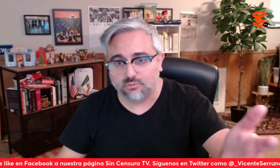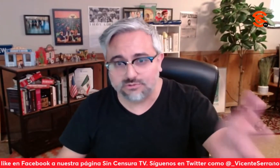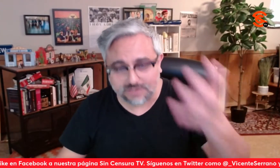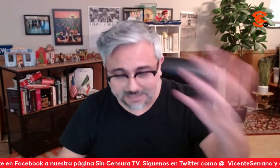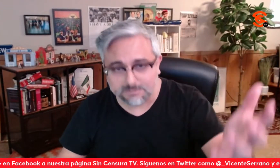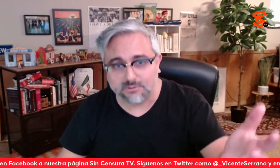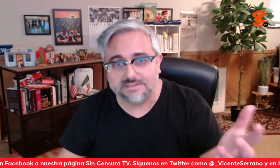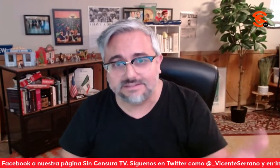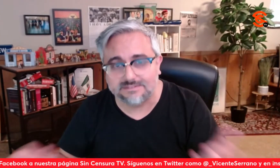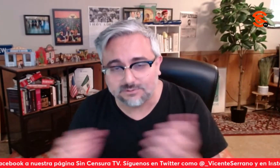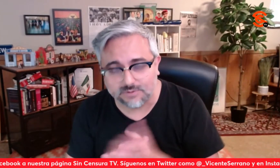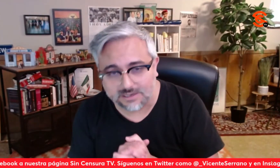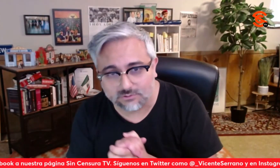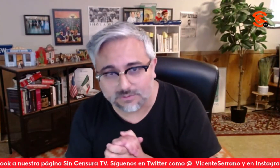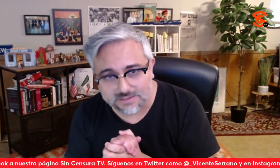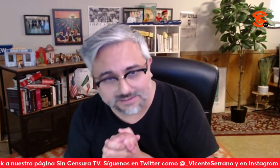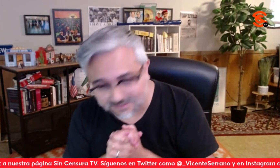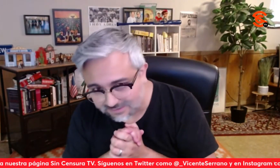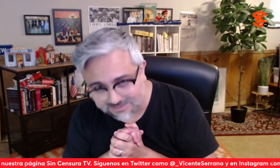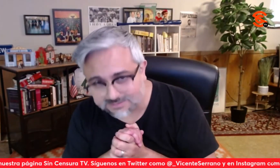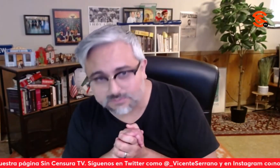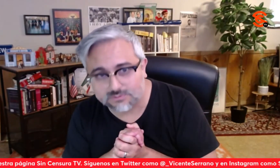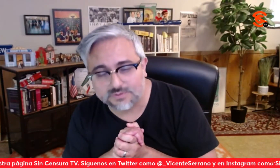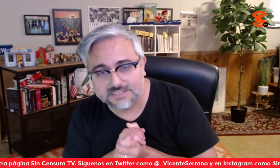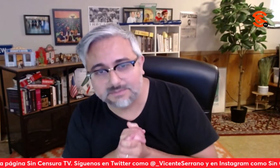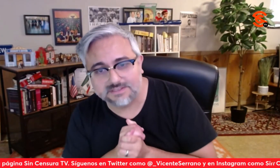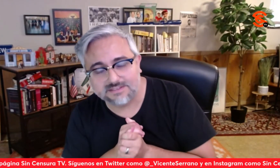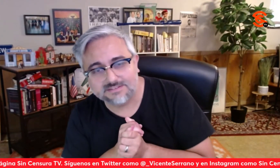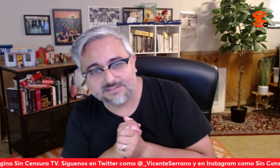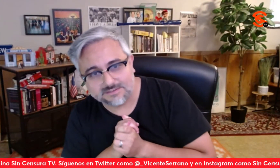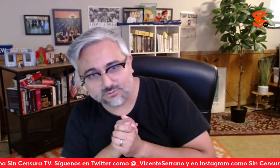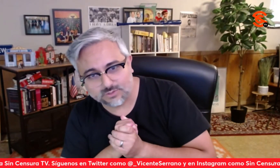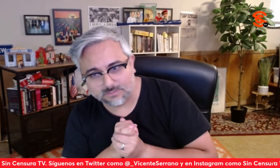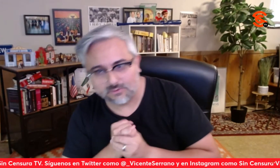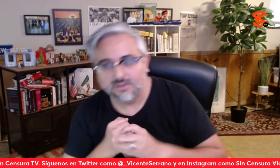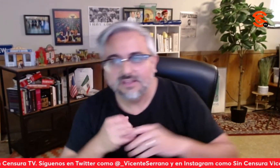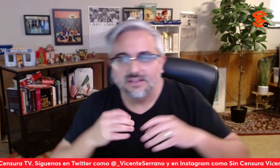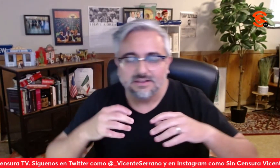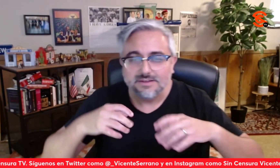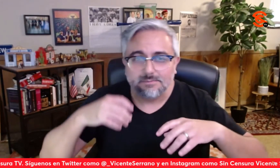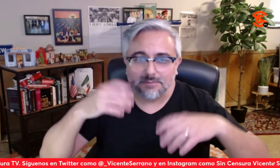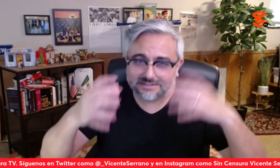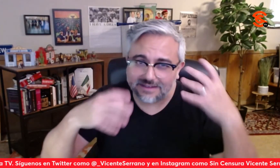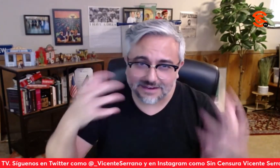por supuesto, al gran periodista y escritor Ricardo Sevilla, a quien le agradecemos infinitamente aquí en Sin Censura, pero me está adelantando